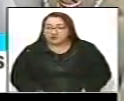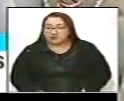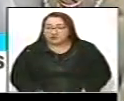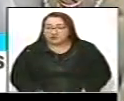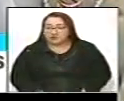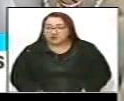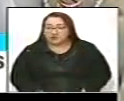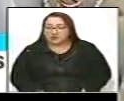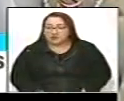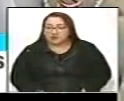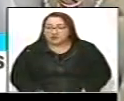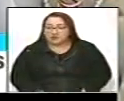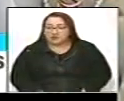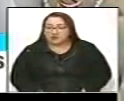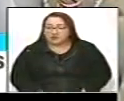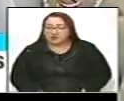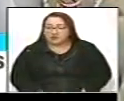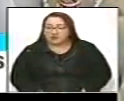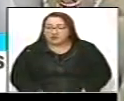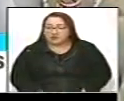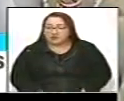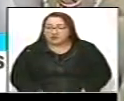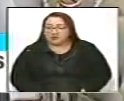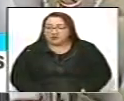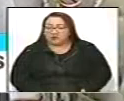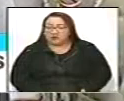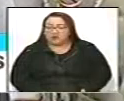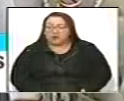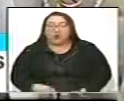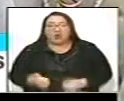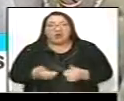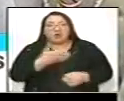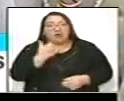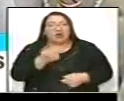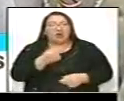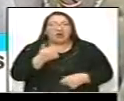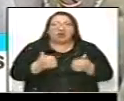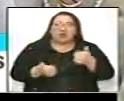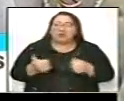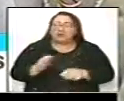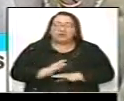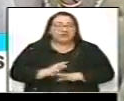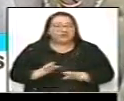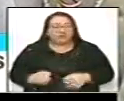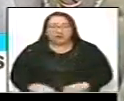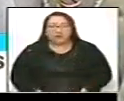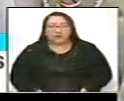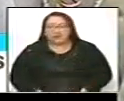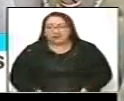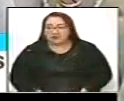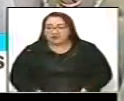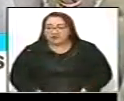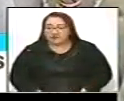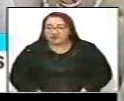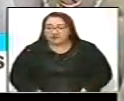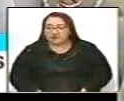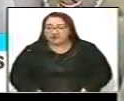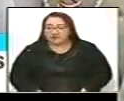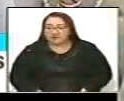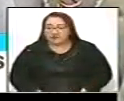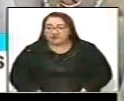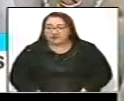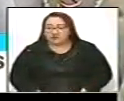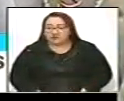de comparar qué forma de organización es mejor o cuál podría ser la que debiera ponerse al frente de las